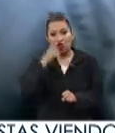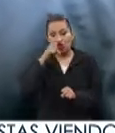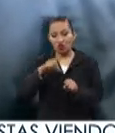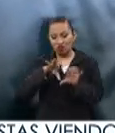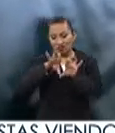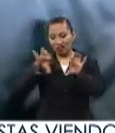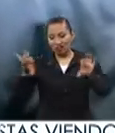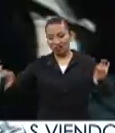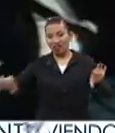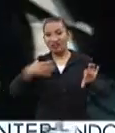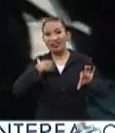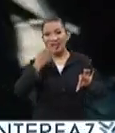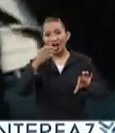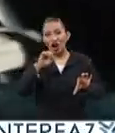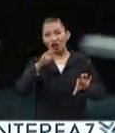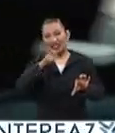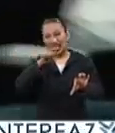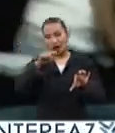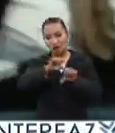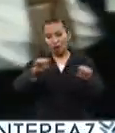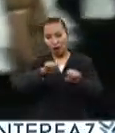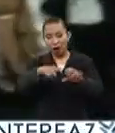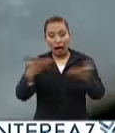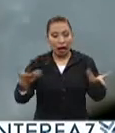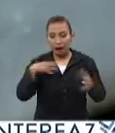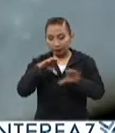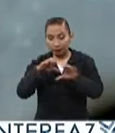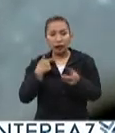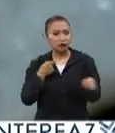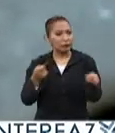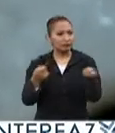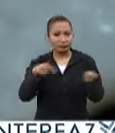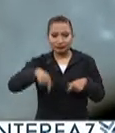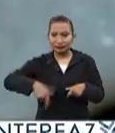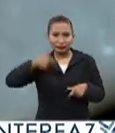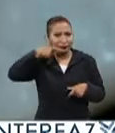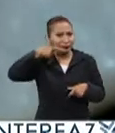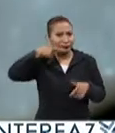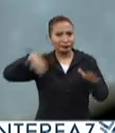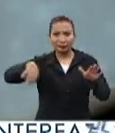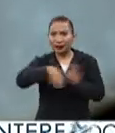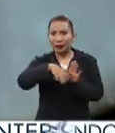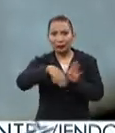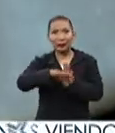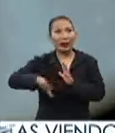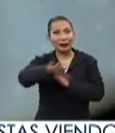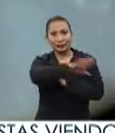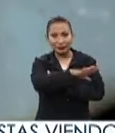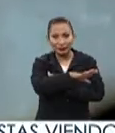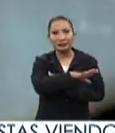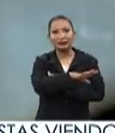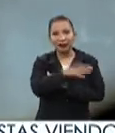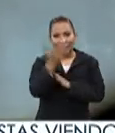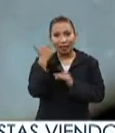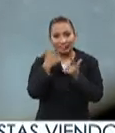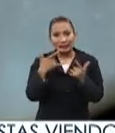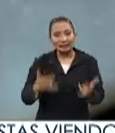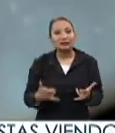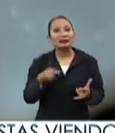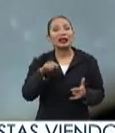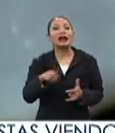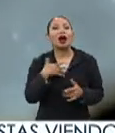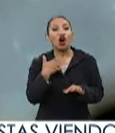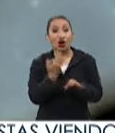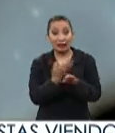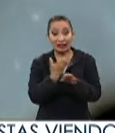los tanques de oxígeno. Entonces todo eso se ha controlado desde este cuarto y se